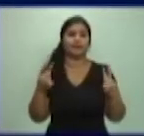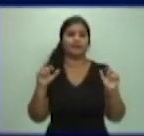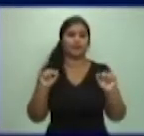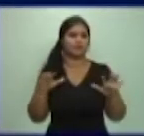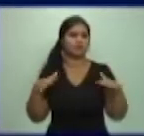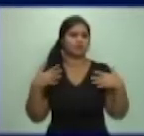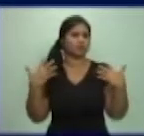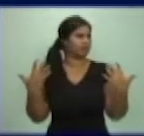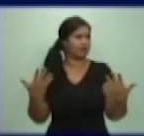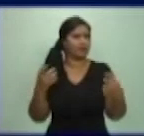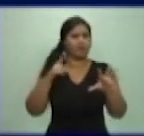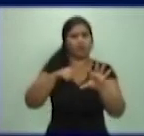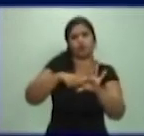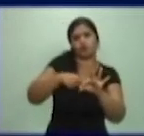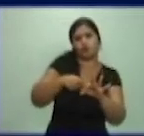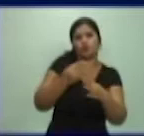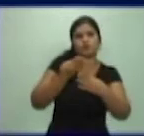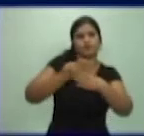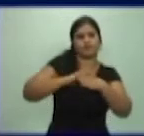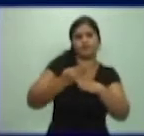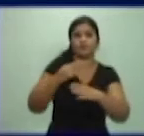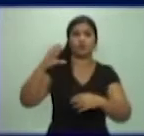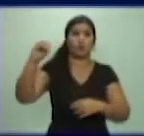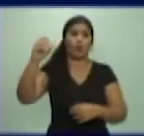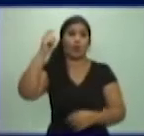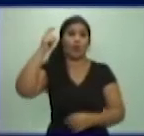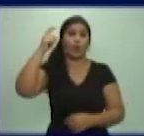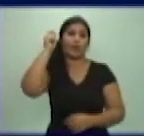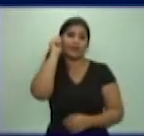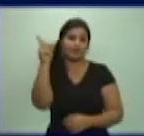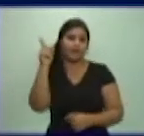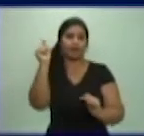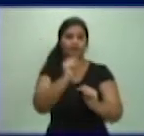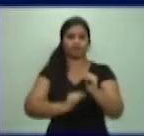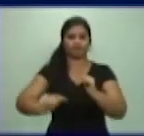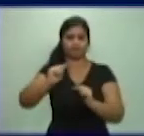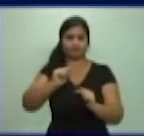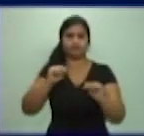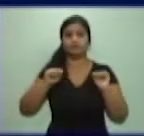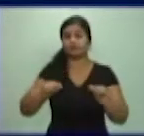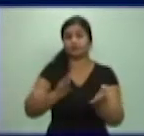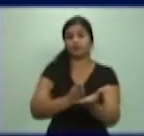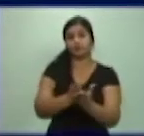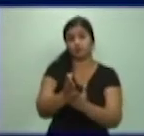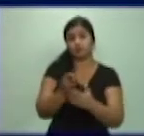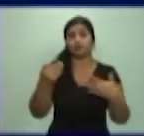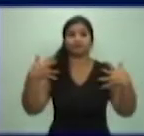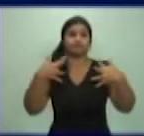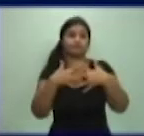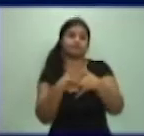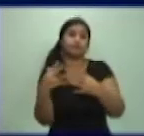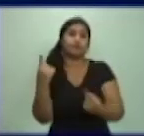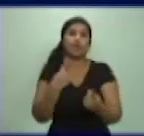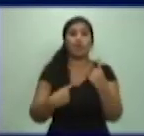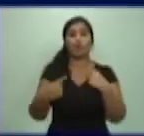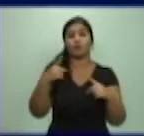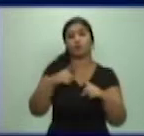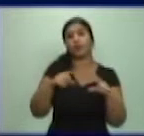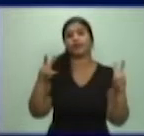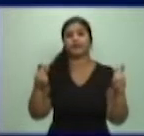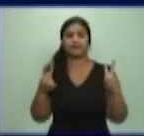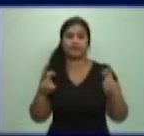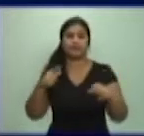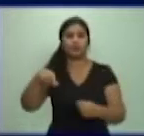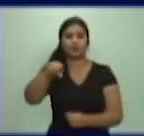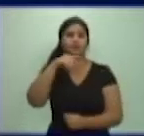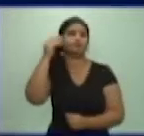de significación o idea esencial. A continuación se relacionan algunos temas de las obras estudiadas en